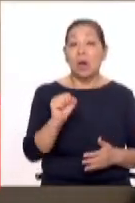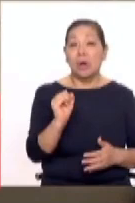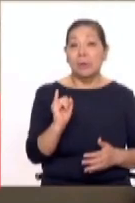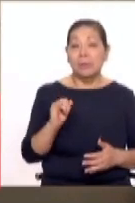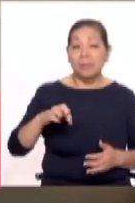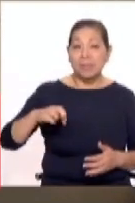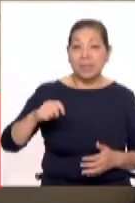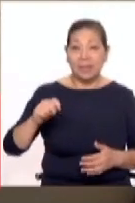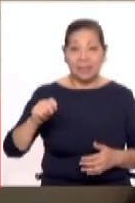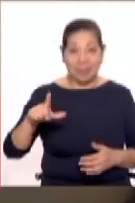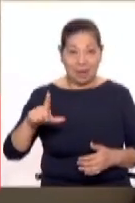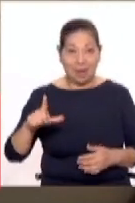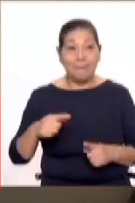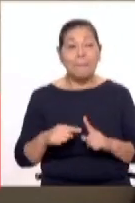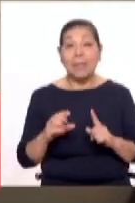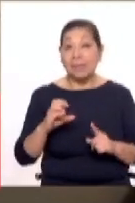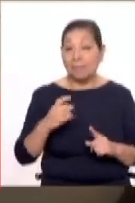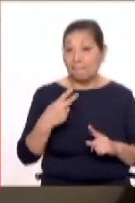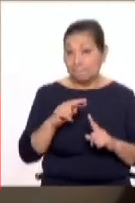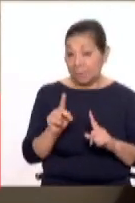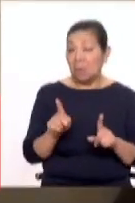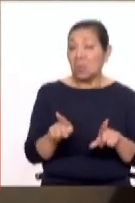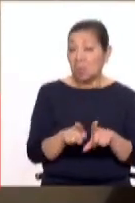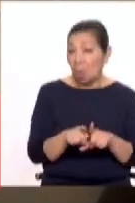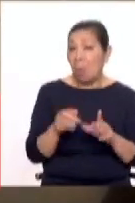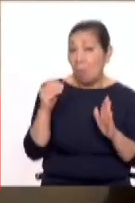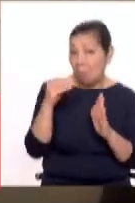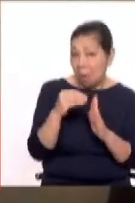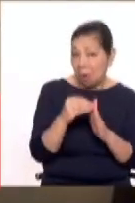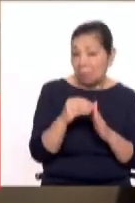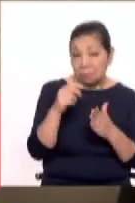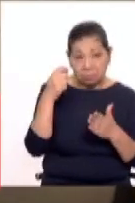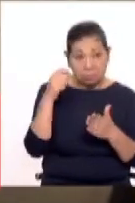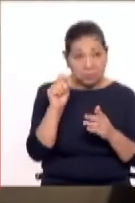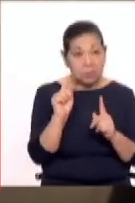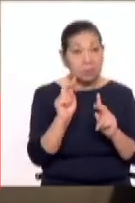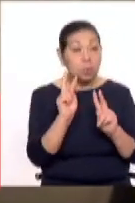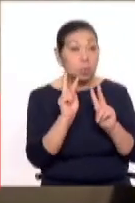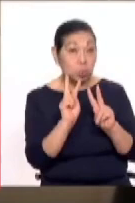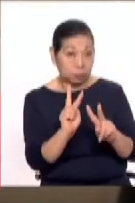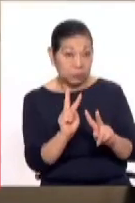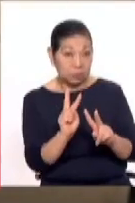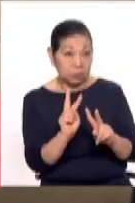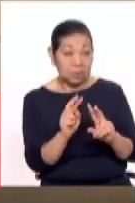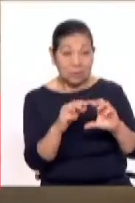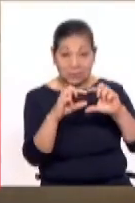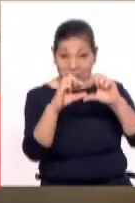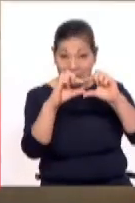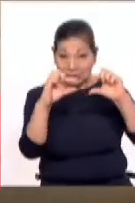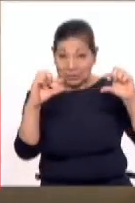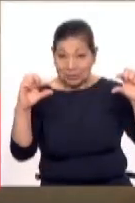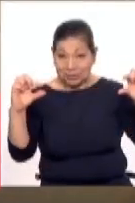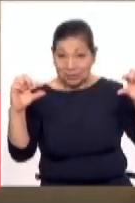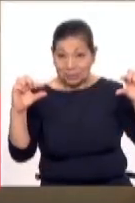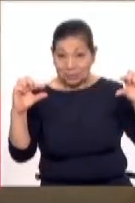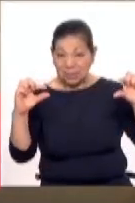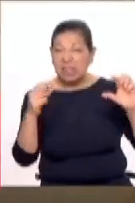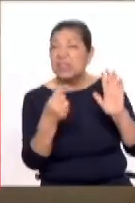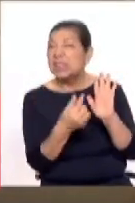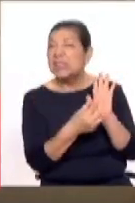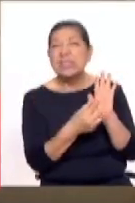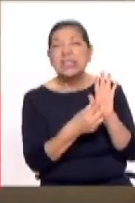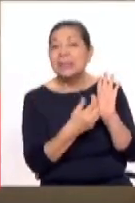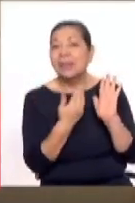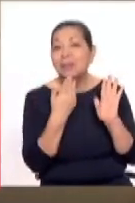buscar el Checa tu email. En algún buscador también pueden poner Checa tu email. Automáticamente les va a salir esta herramienta que es muy fácil de